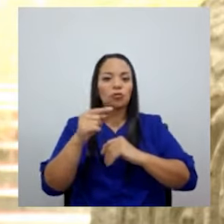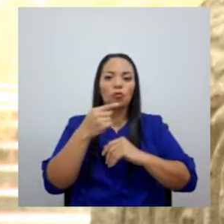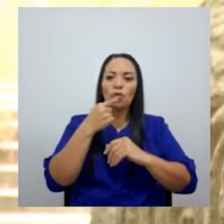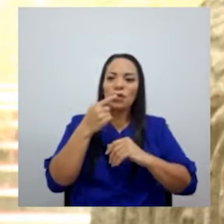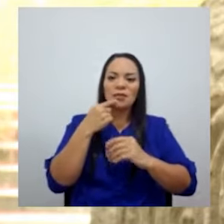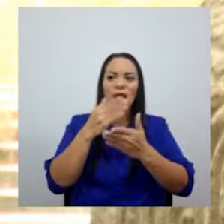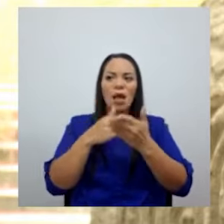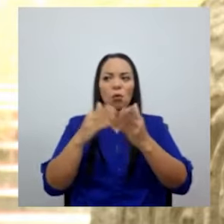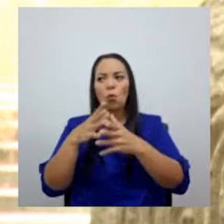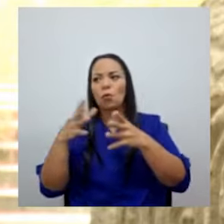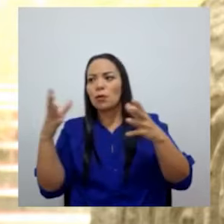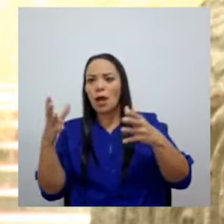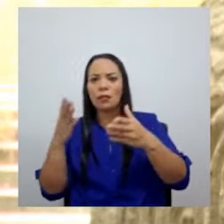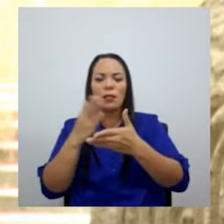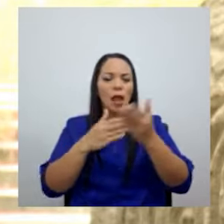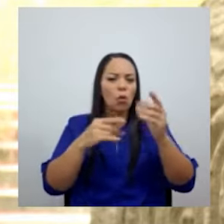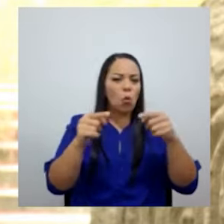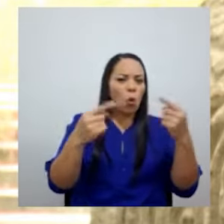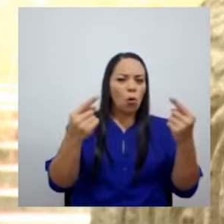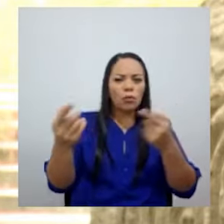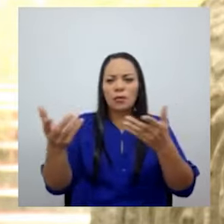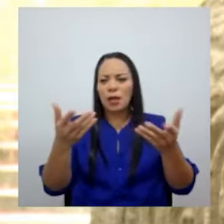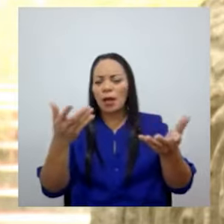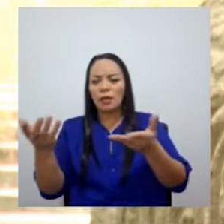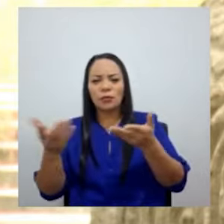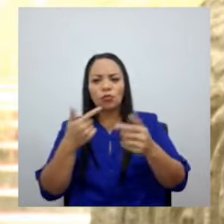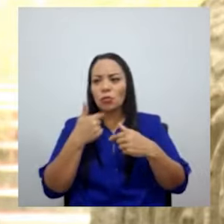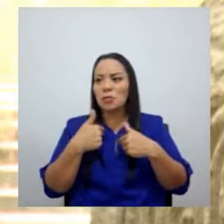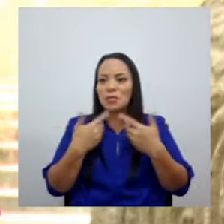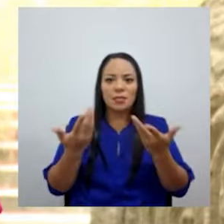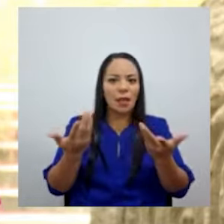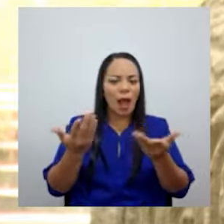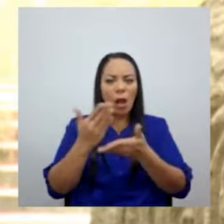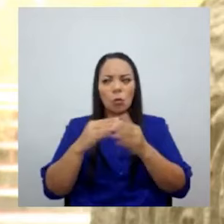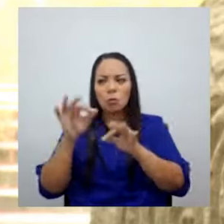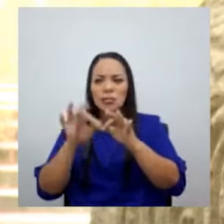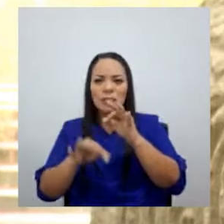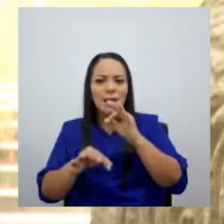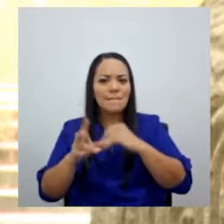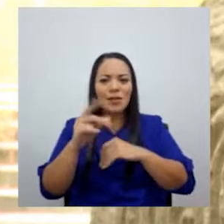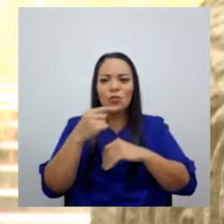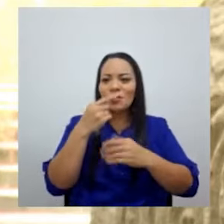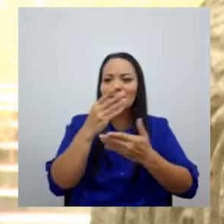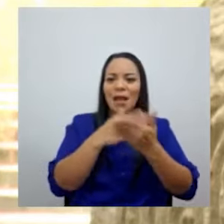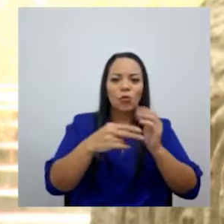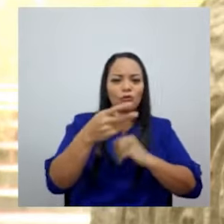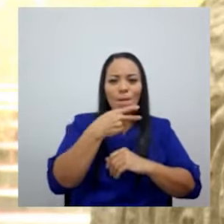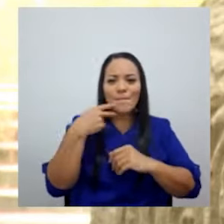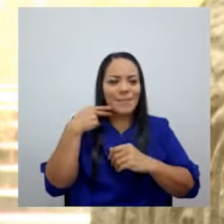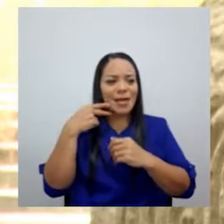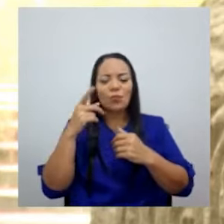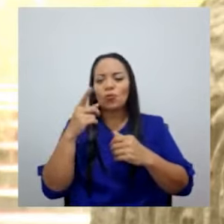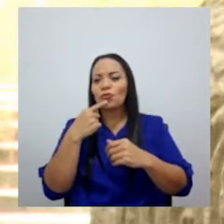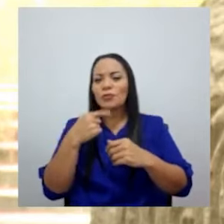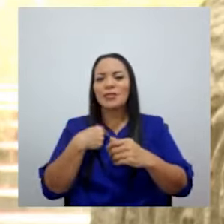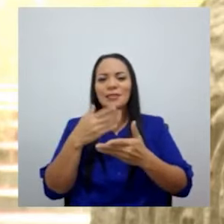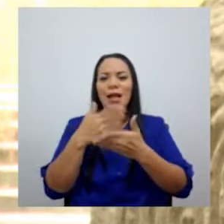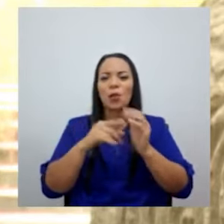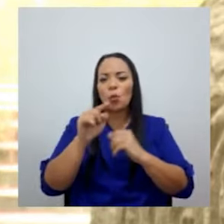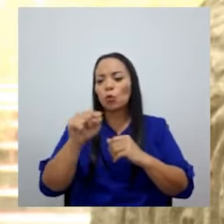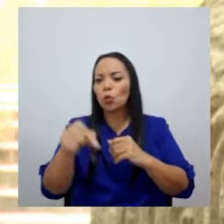roce grande, no nos dice si es un roce pequeño, no nos dice si es un verbo, no nos dice si es un punto y coma,